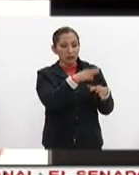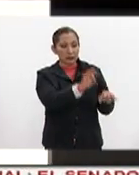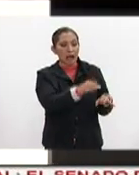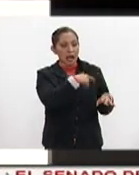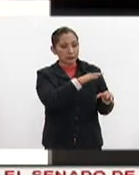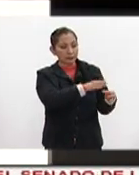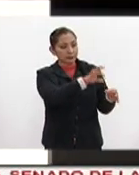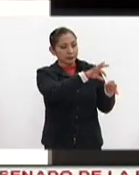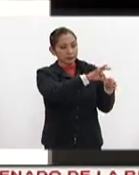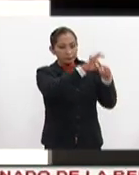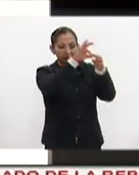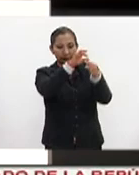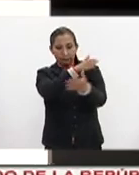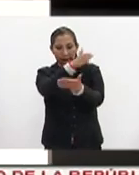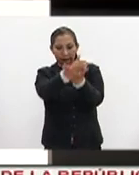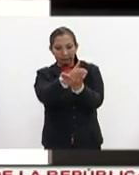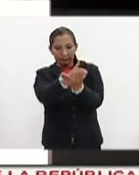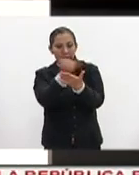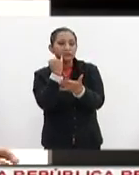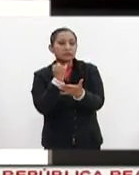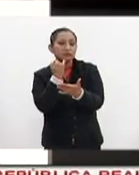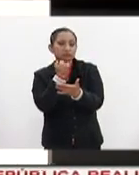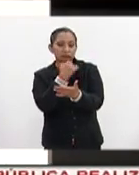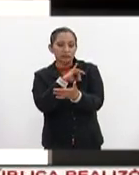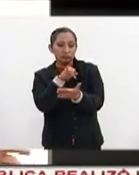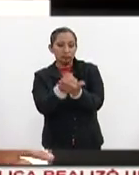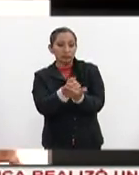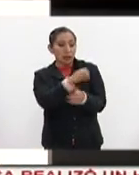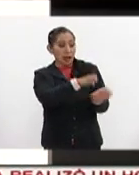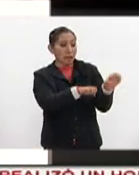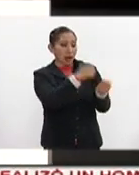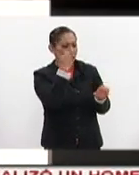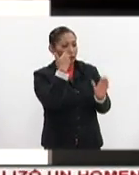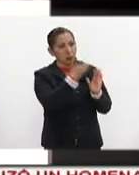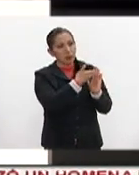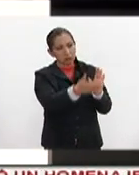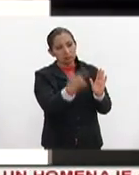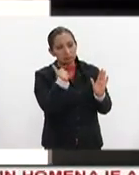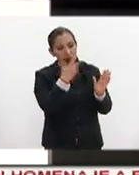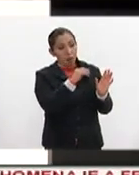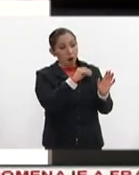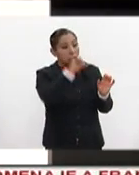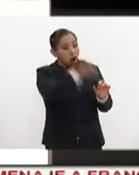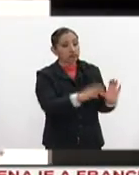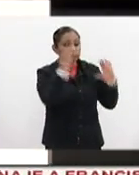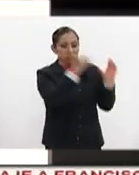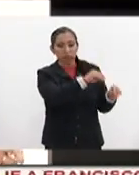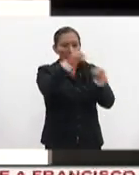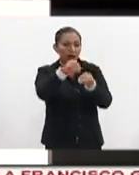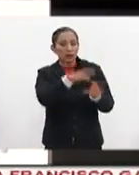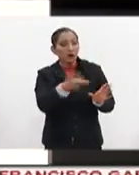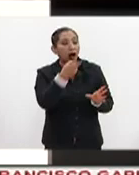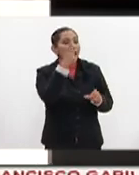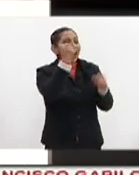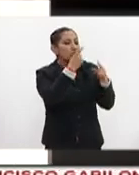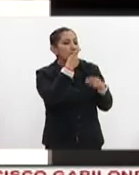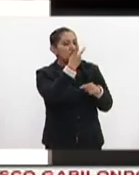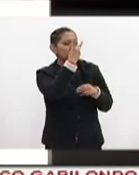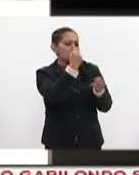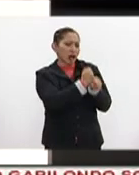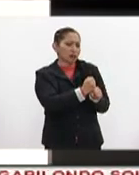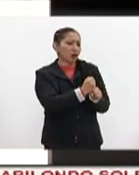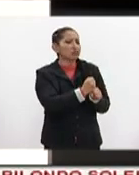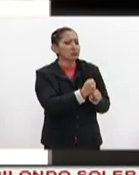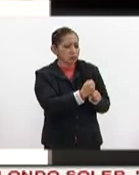a la capital de Israel. En realidad la embajada va a tardar en moverse. De hecho, habían especulado un par de